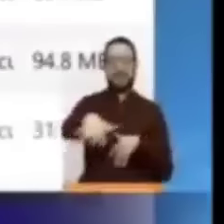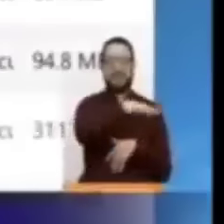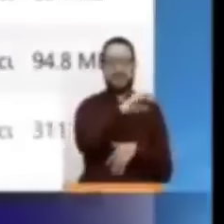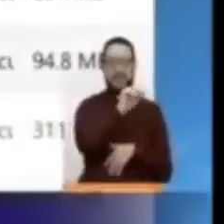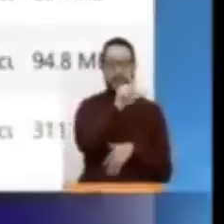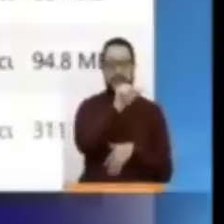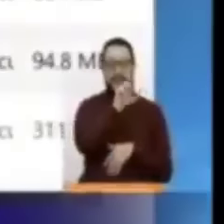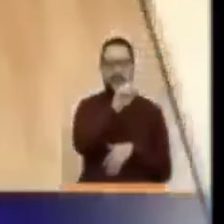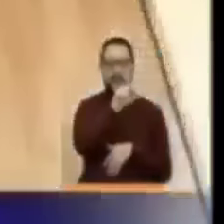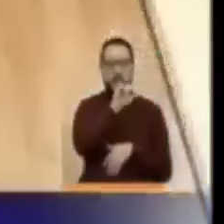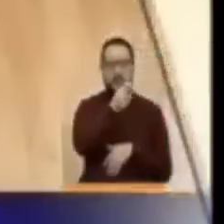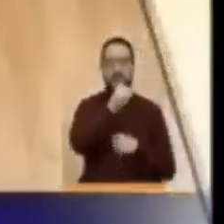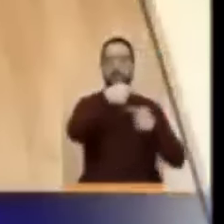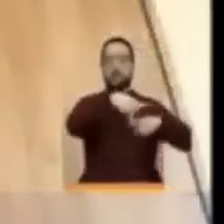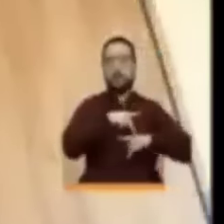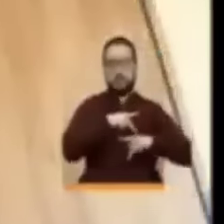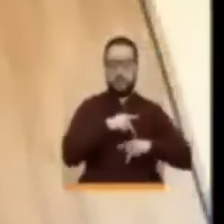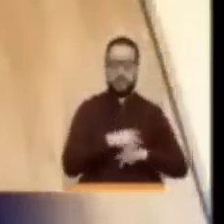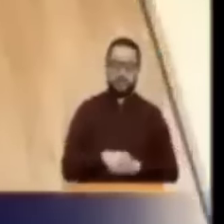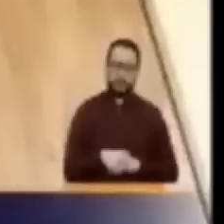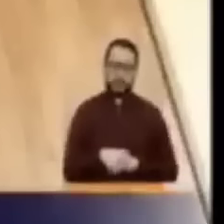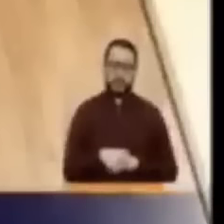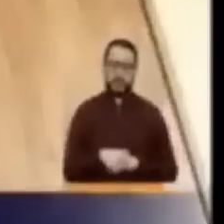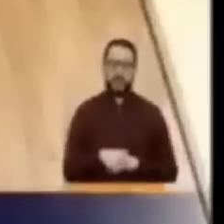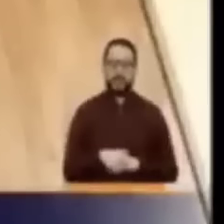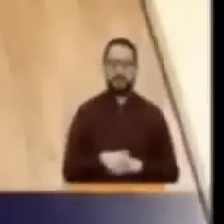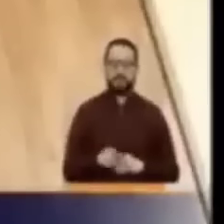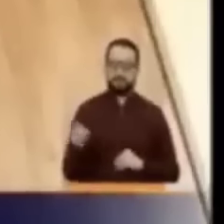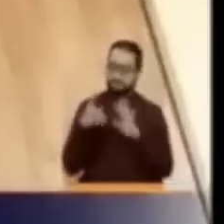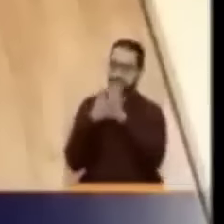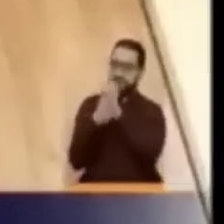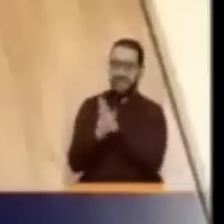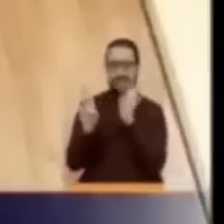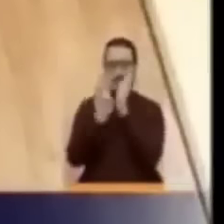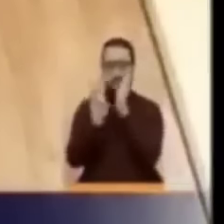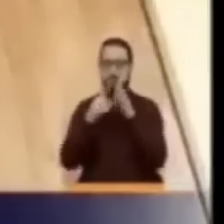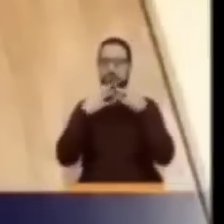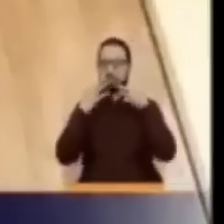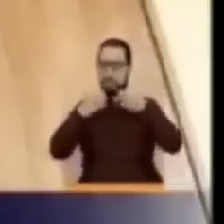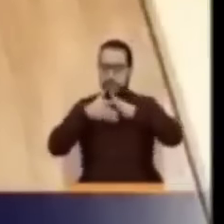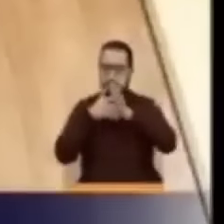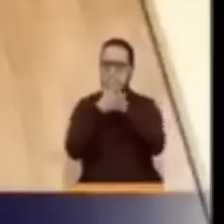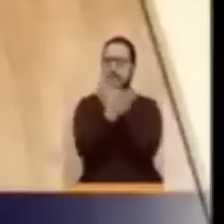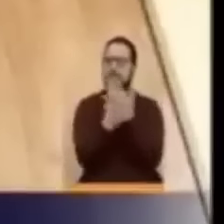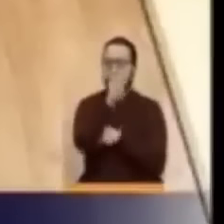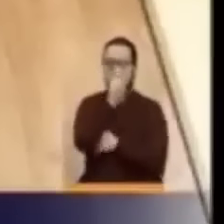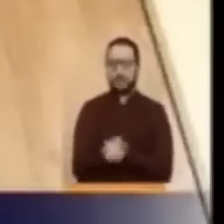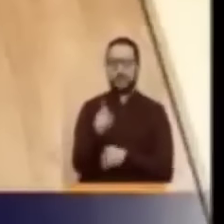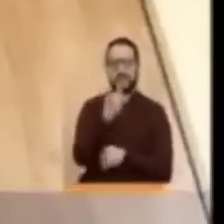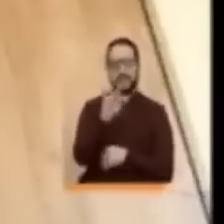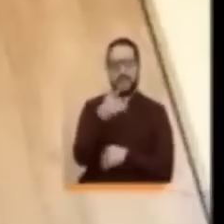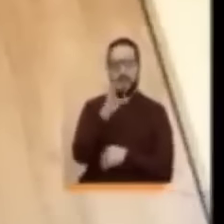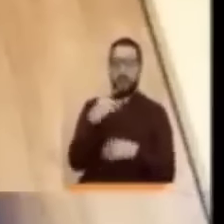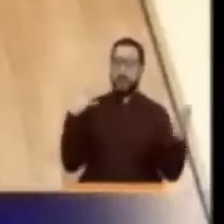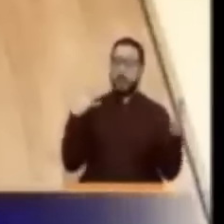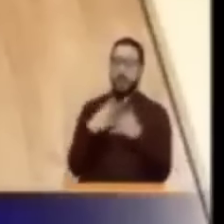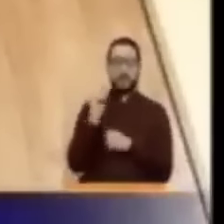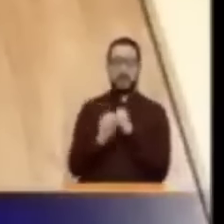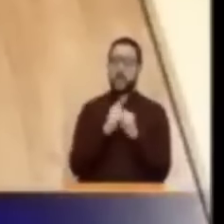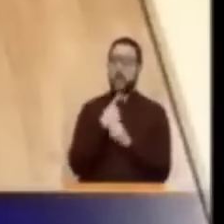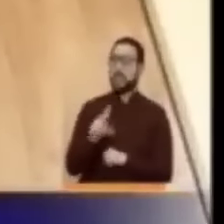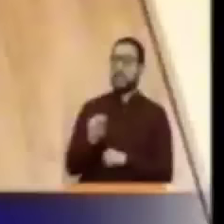de Uribe Vélez. El testimonio de José Leonel Restrepo es revelador. Habla de lo que Santiago Uribe Vélez ha negado durante más de 20 años y